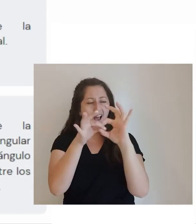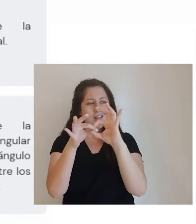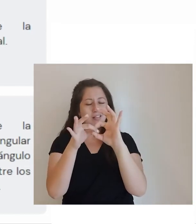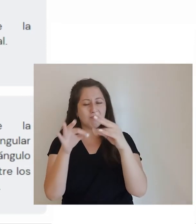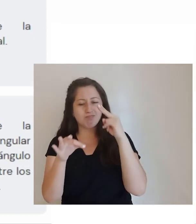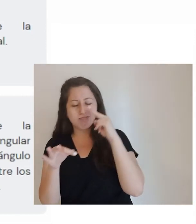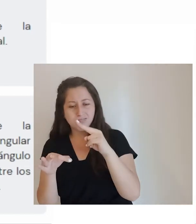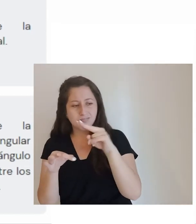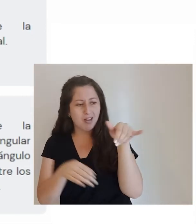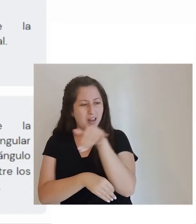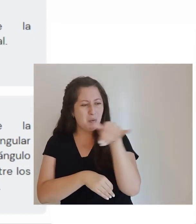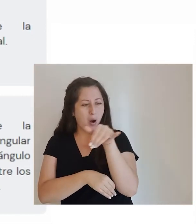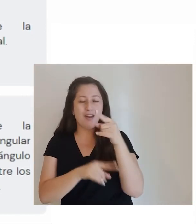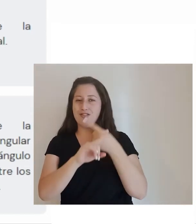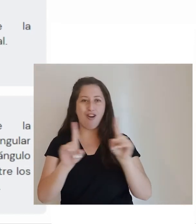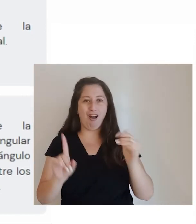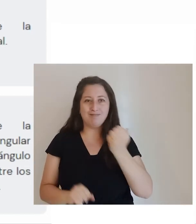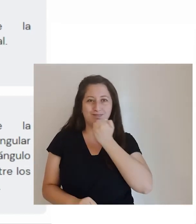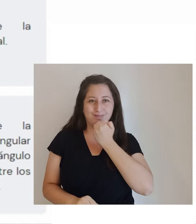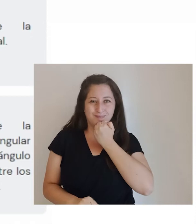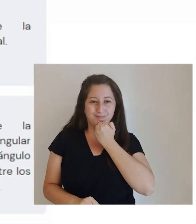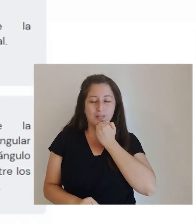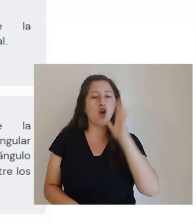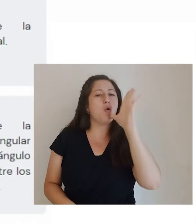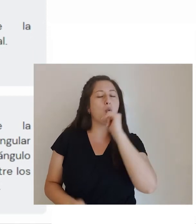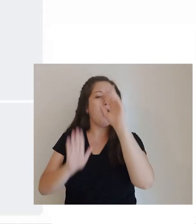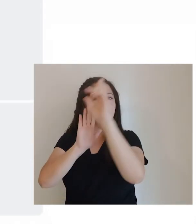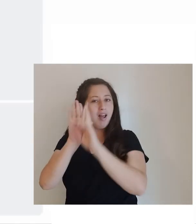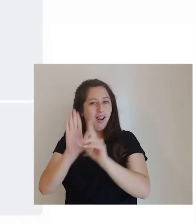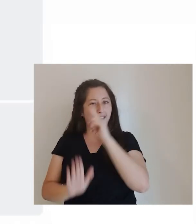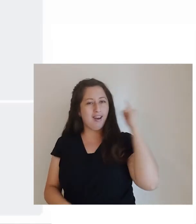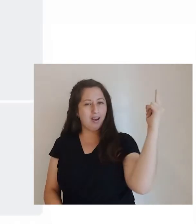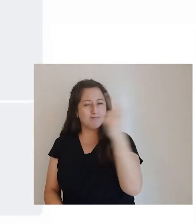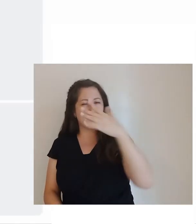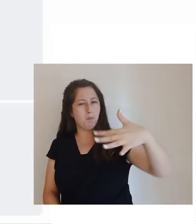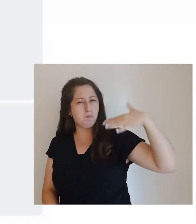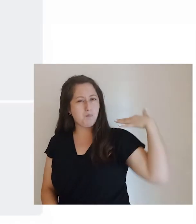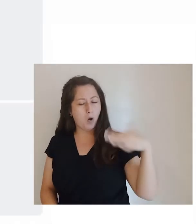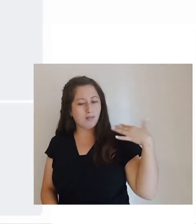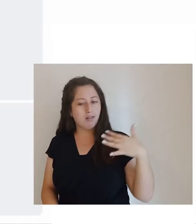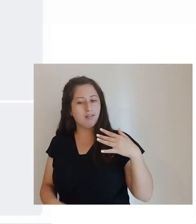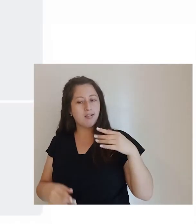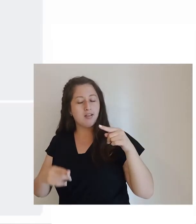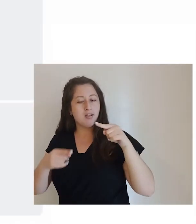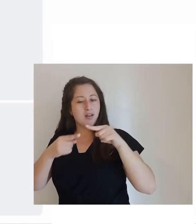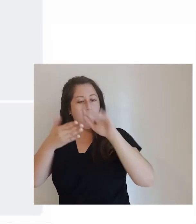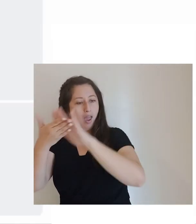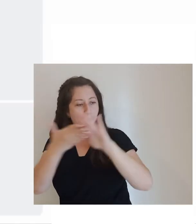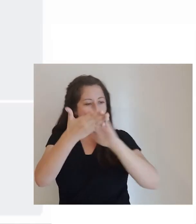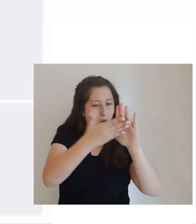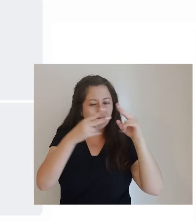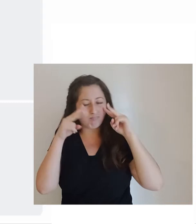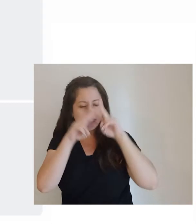habríamos cometido un gran error. No hay reglas generales, es importante analizar